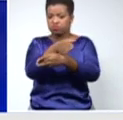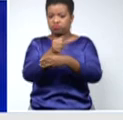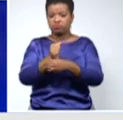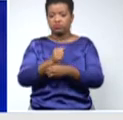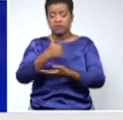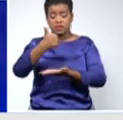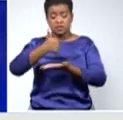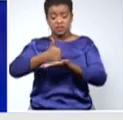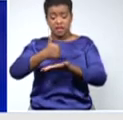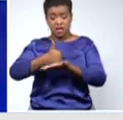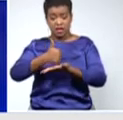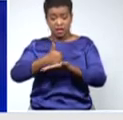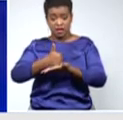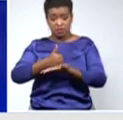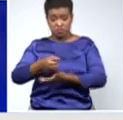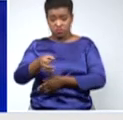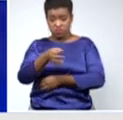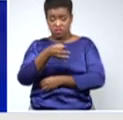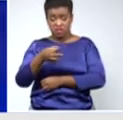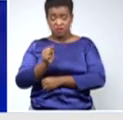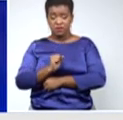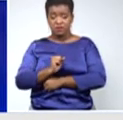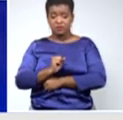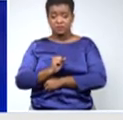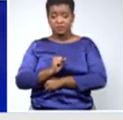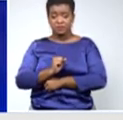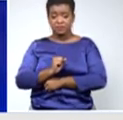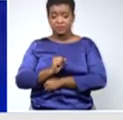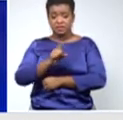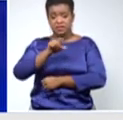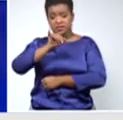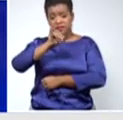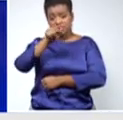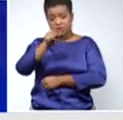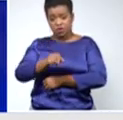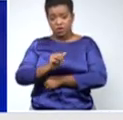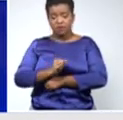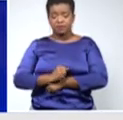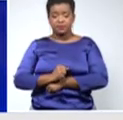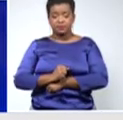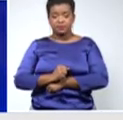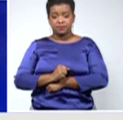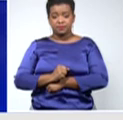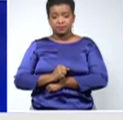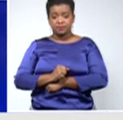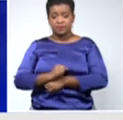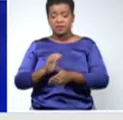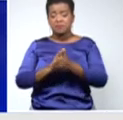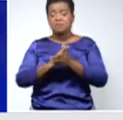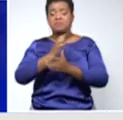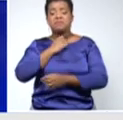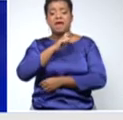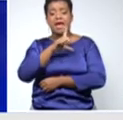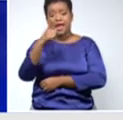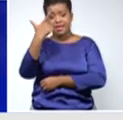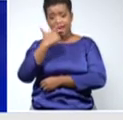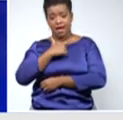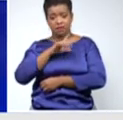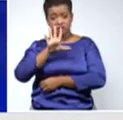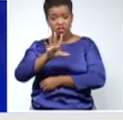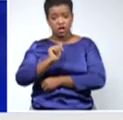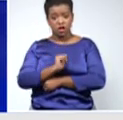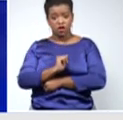Cabecera, que es donde se tiene la principal transmisión, 16, Mella 5, Palma